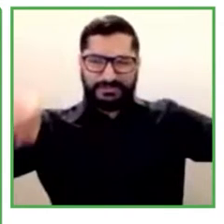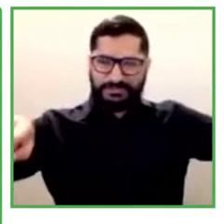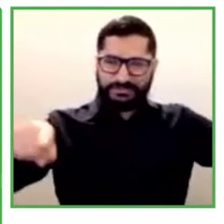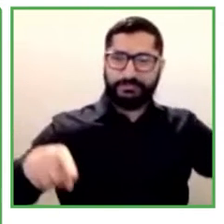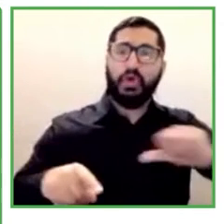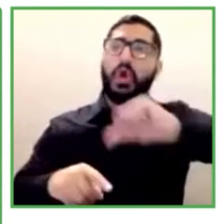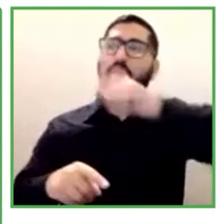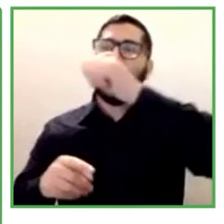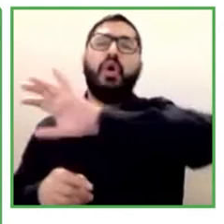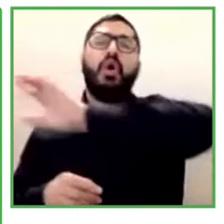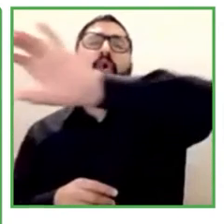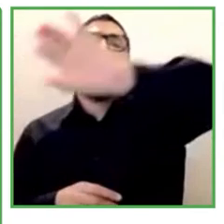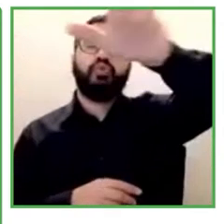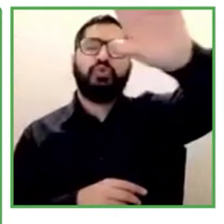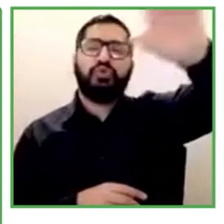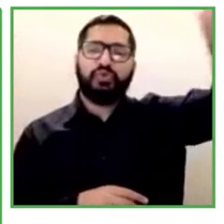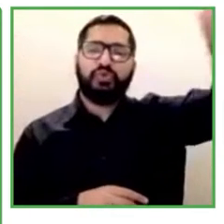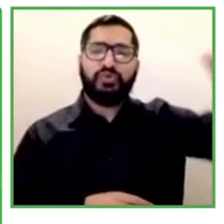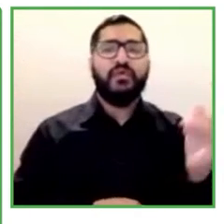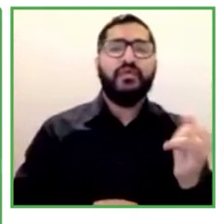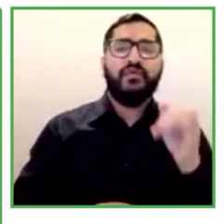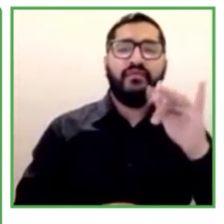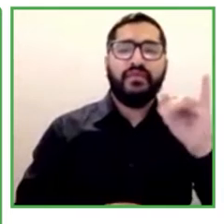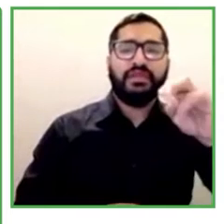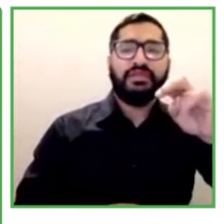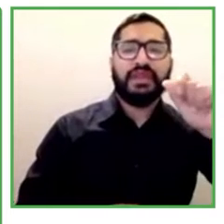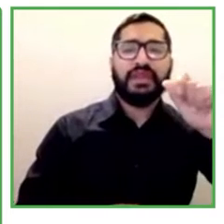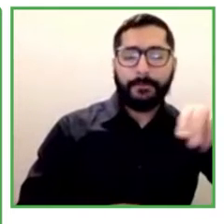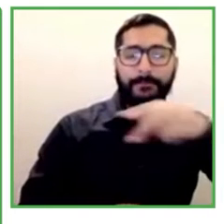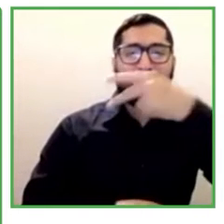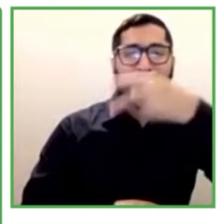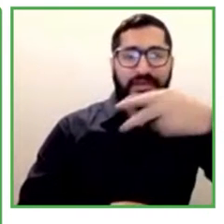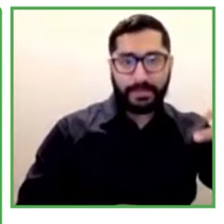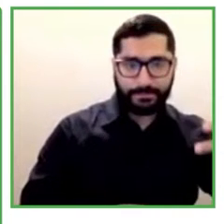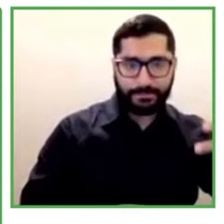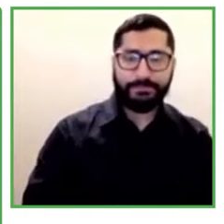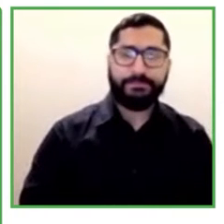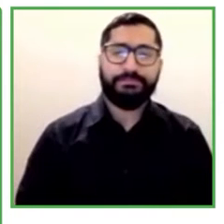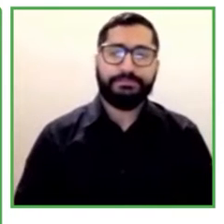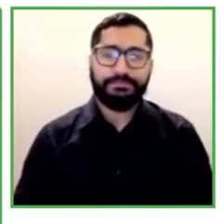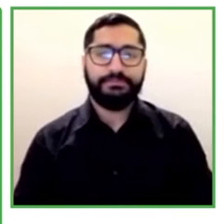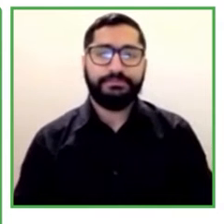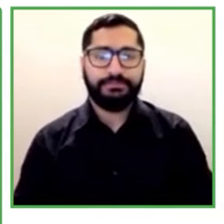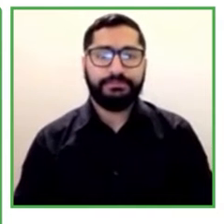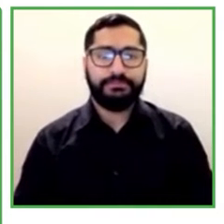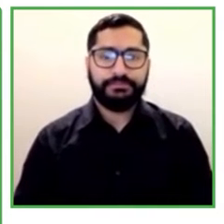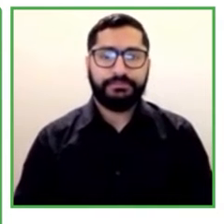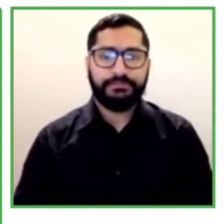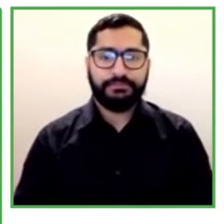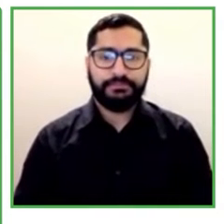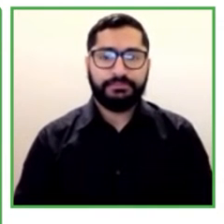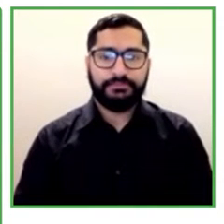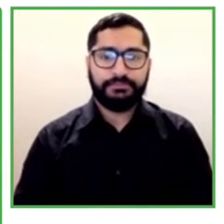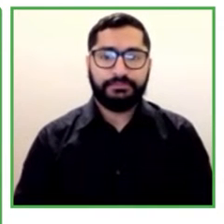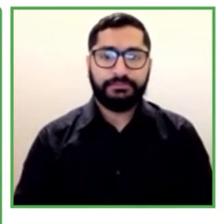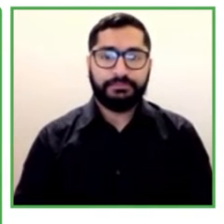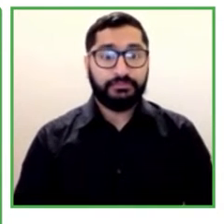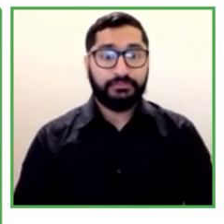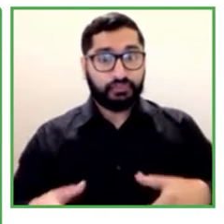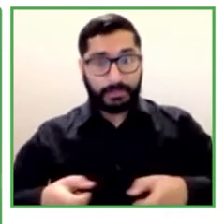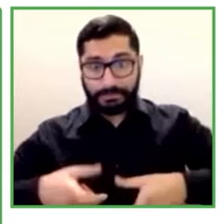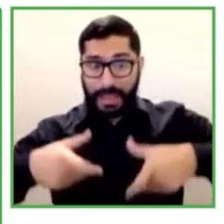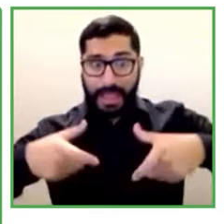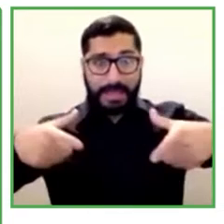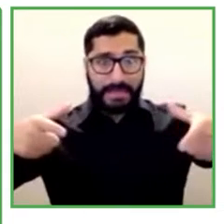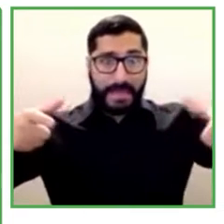América Latina y poder ver el impacto de Zero Project ha realmente expandido las fronteras y es algo